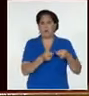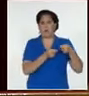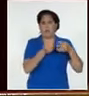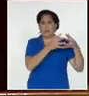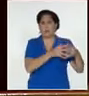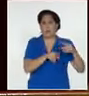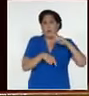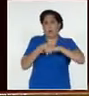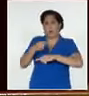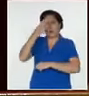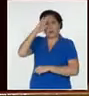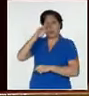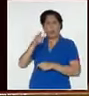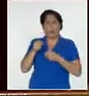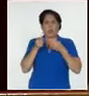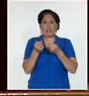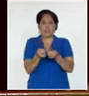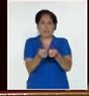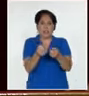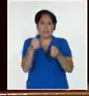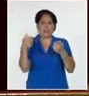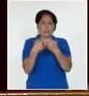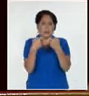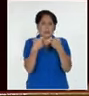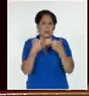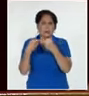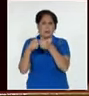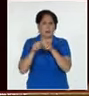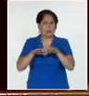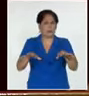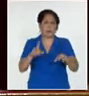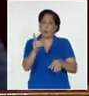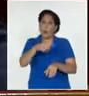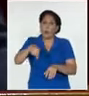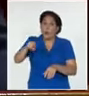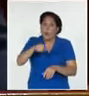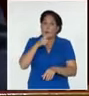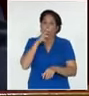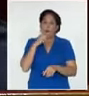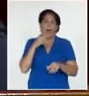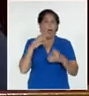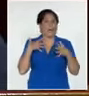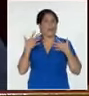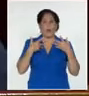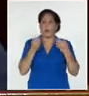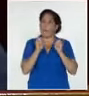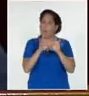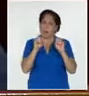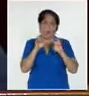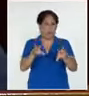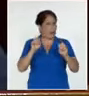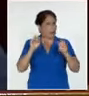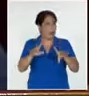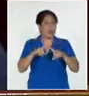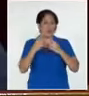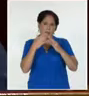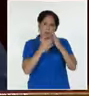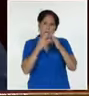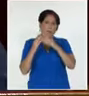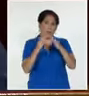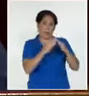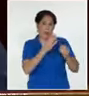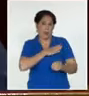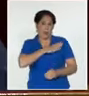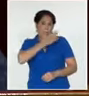mediáticas desestabilizadoras contra la revolución, así como para dar a conocer la realidad de las comunidades